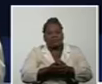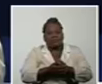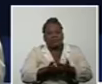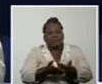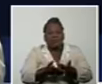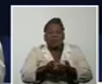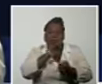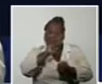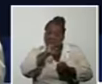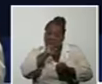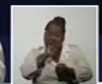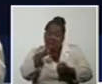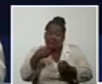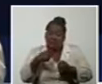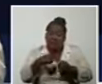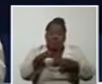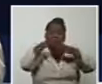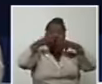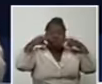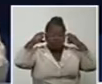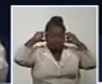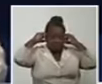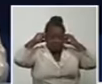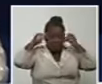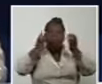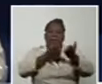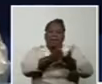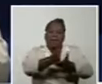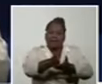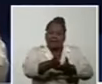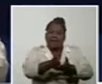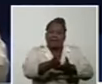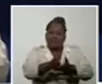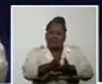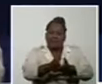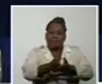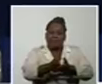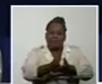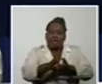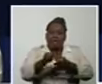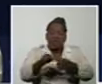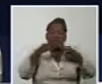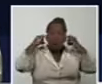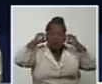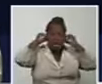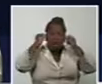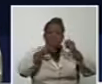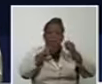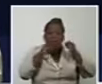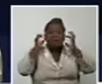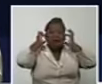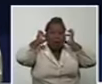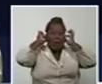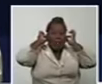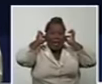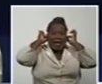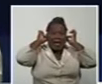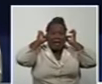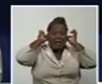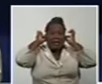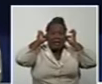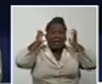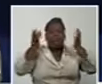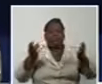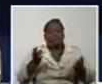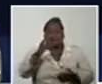madres a que le mantengan, a que le pongan el nasobuco, traten de aguantárselo al niño mientras esté en esto, ya después